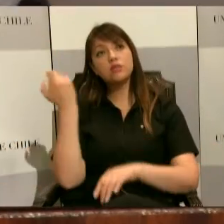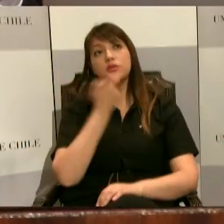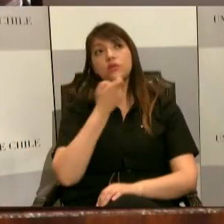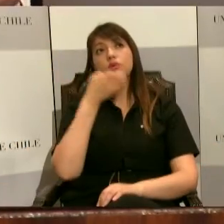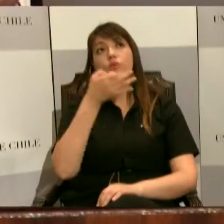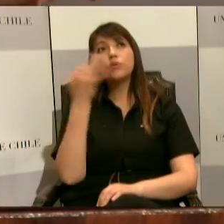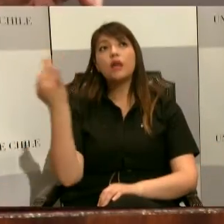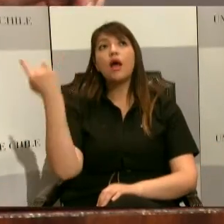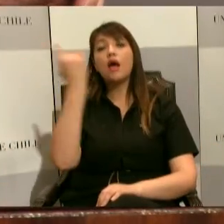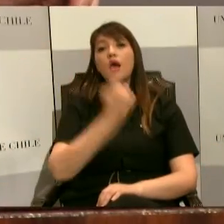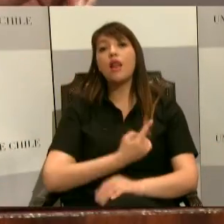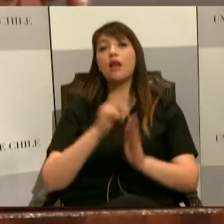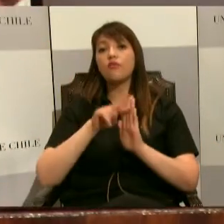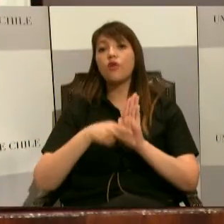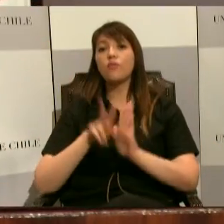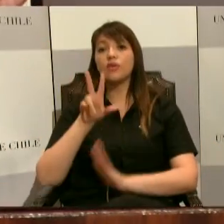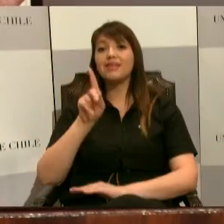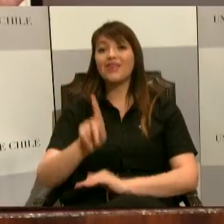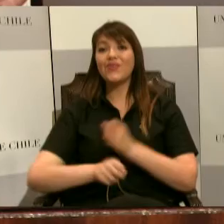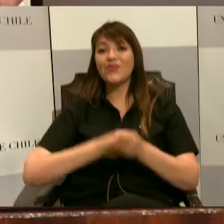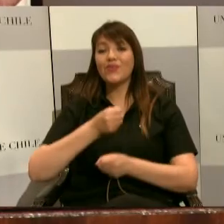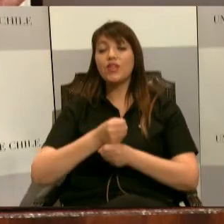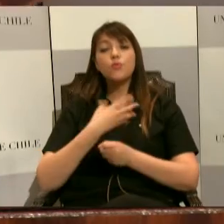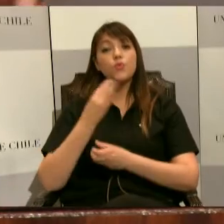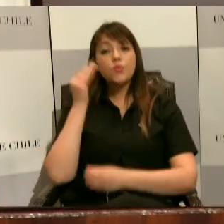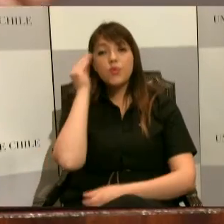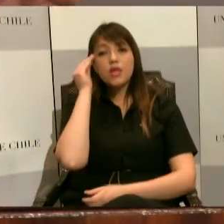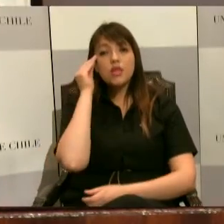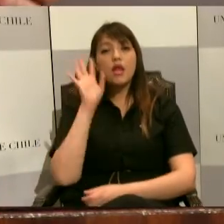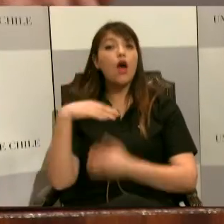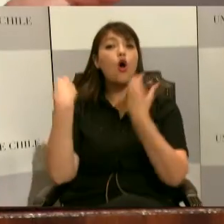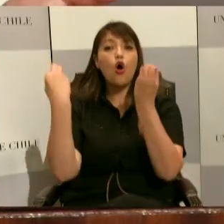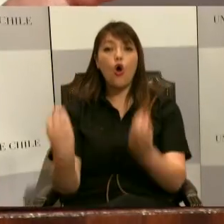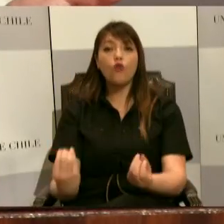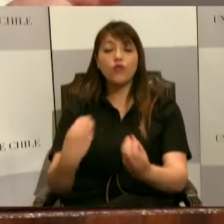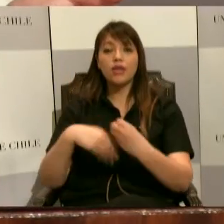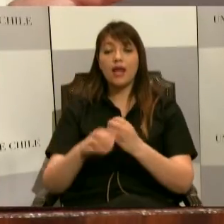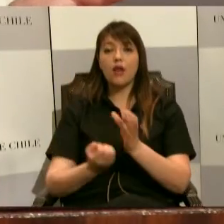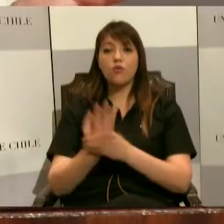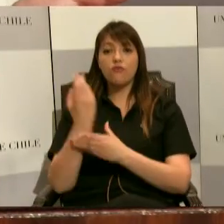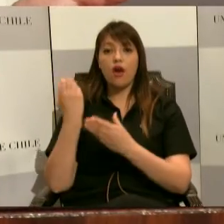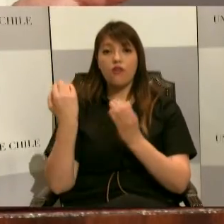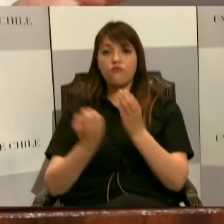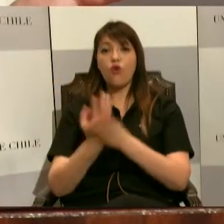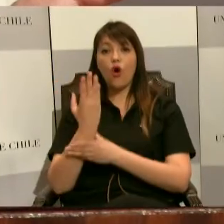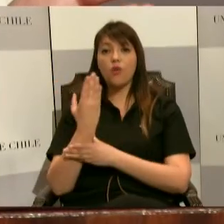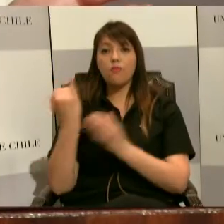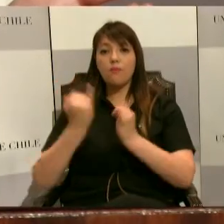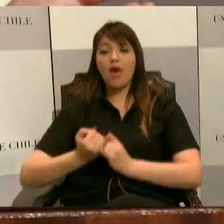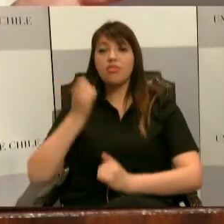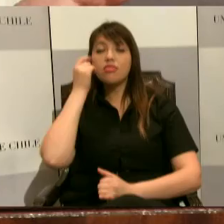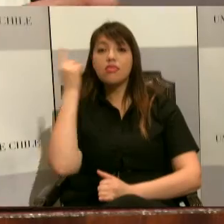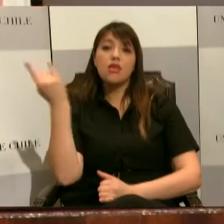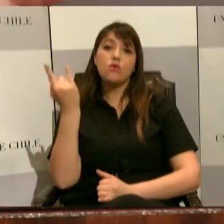la reforma del 81, y tengo esto muy presente, era obvio con la nueva forma de entender el sistema universitario del 81 que nosotros no iban a cambiar